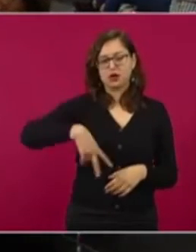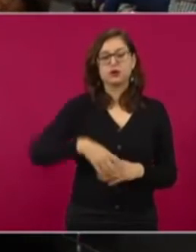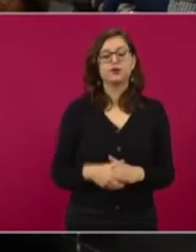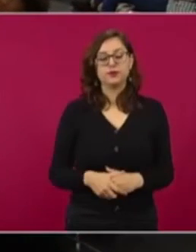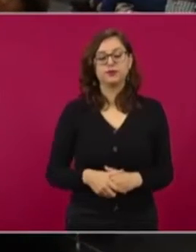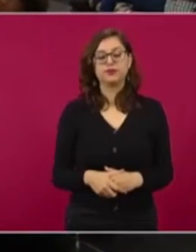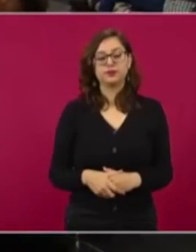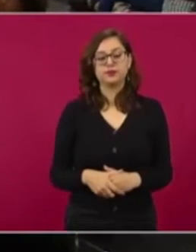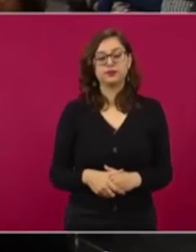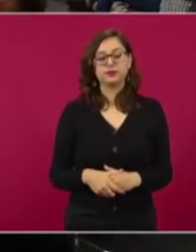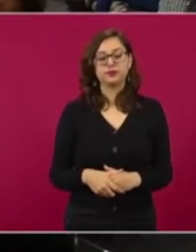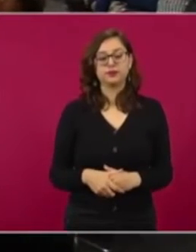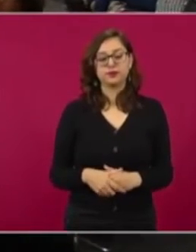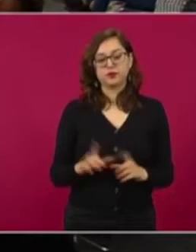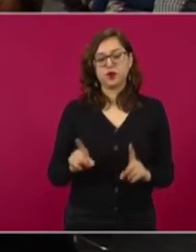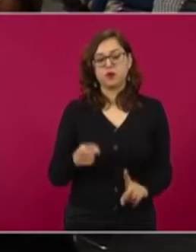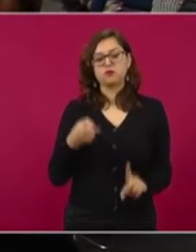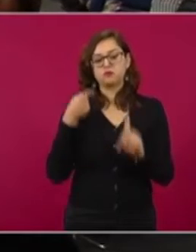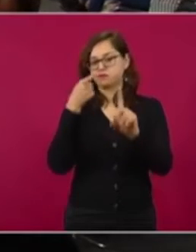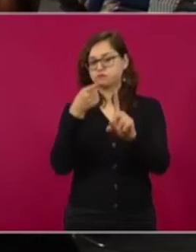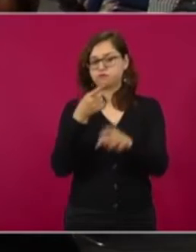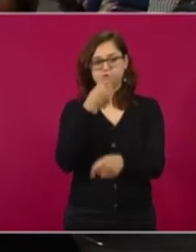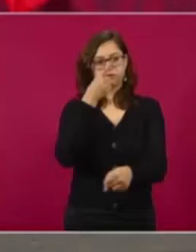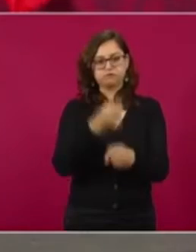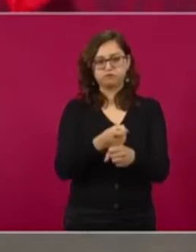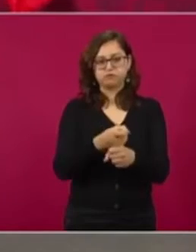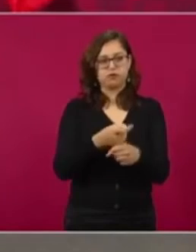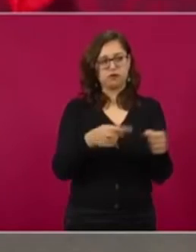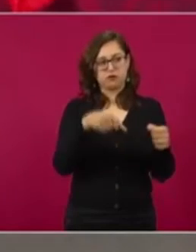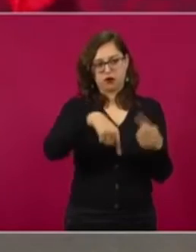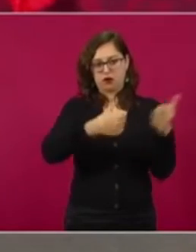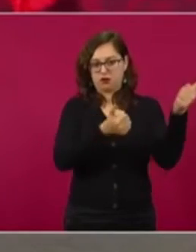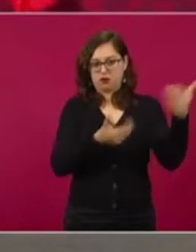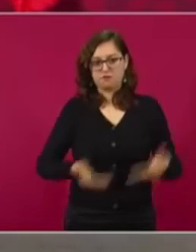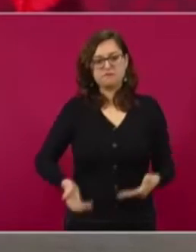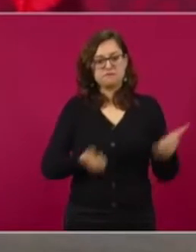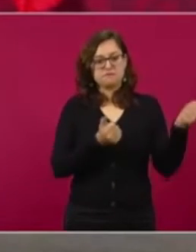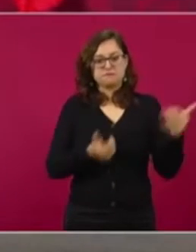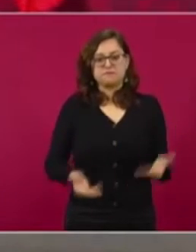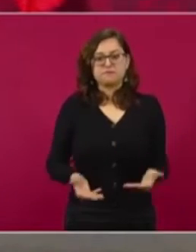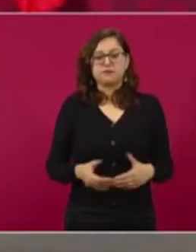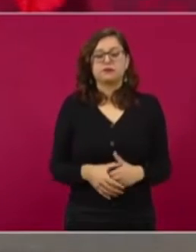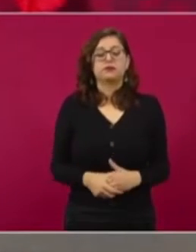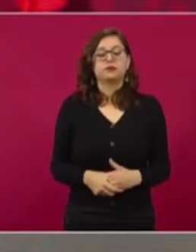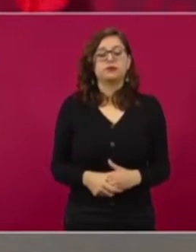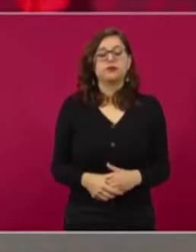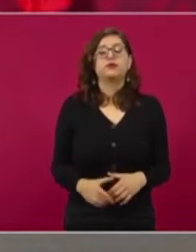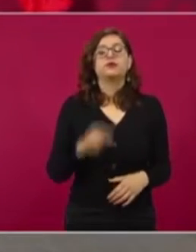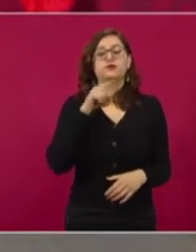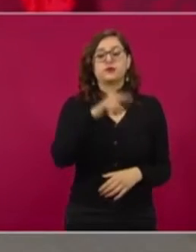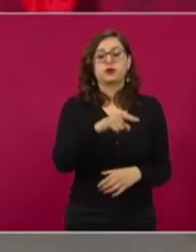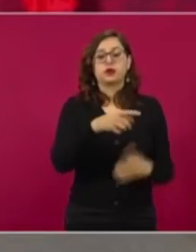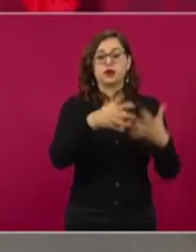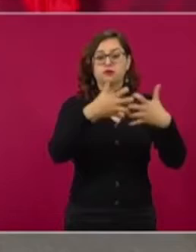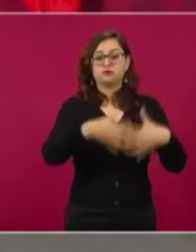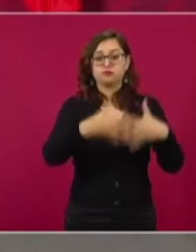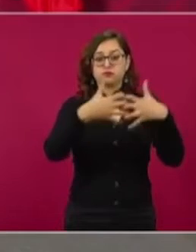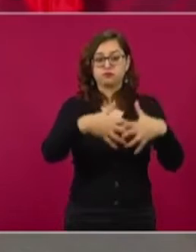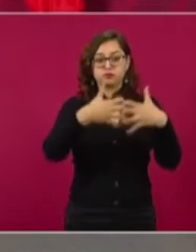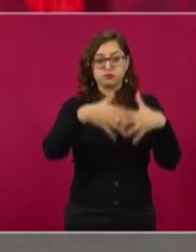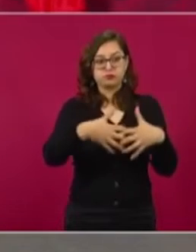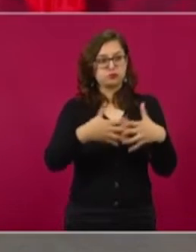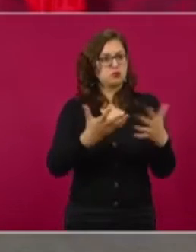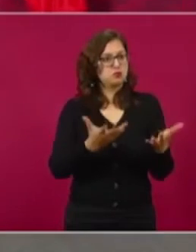porque ese es el objetivo principal. Es una refinería que tiene muy buena